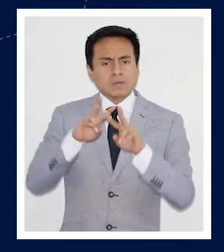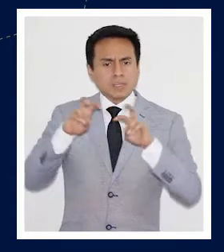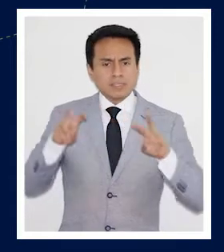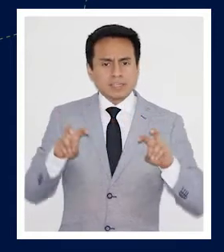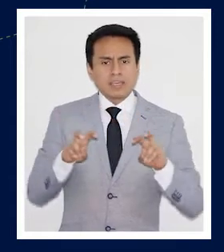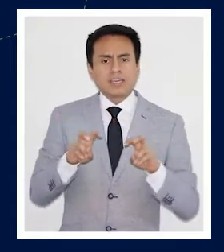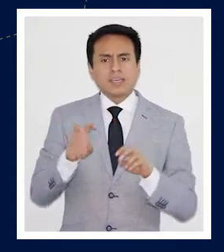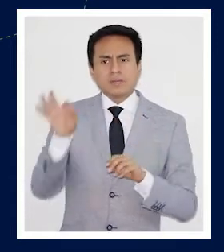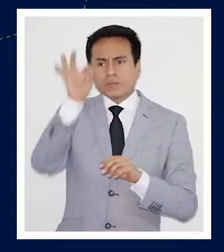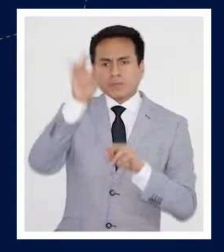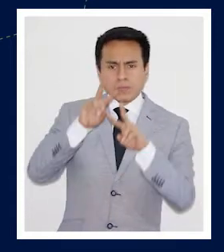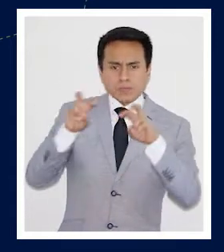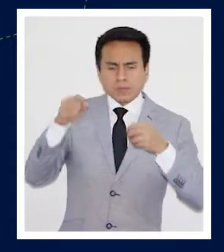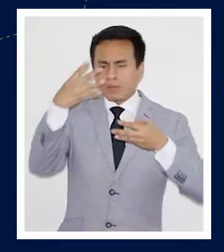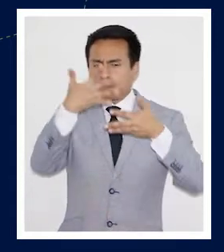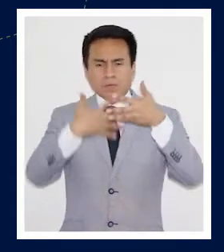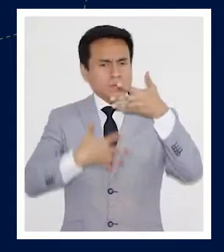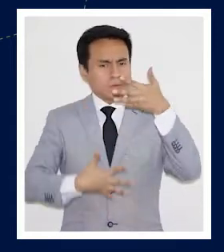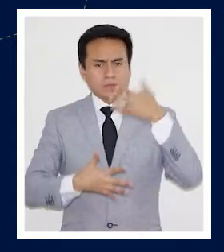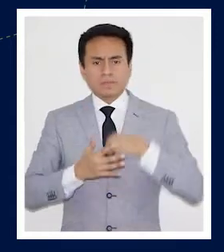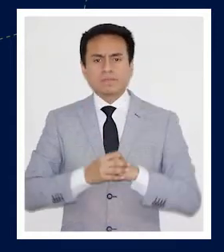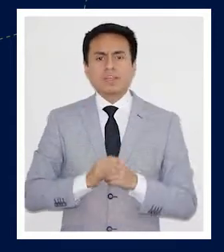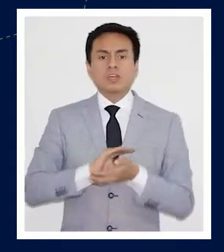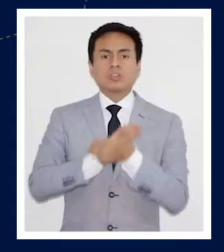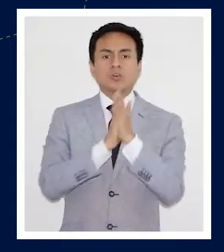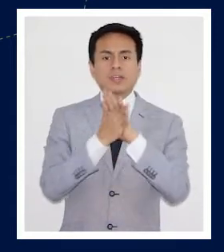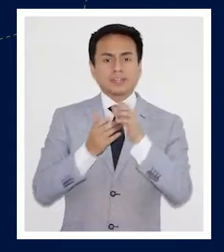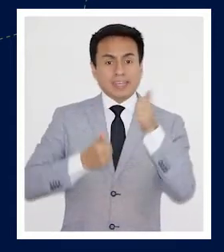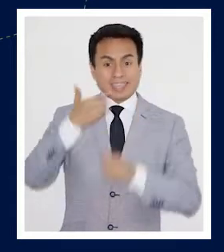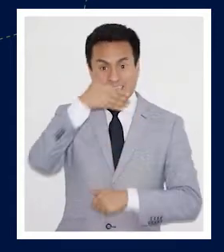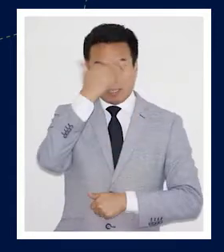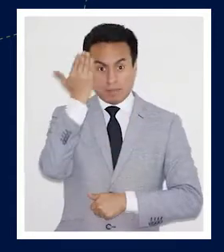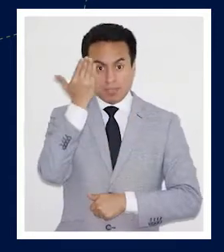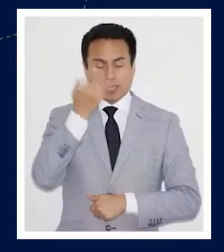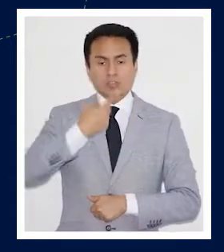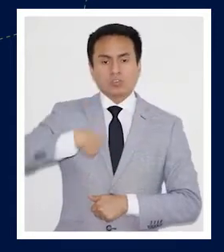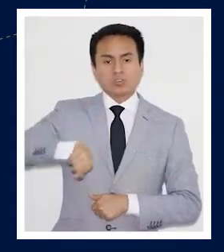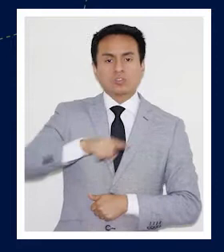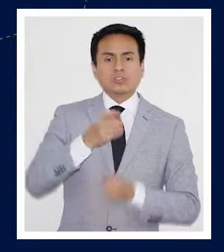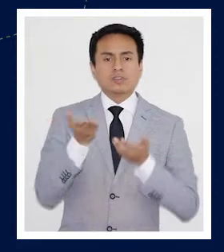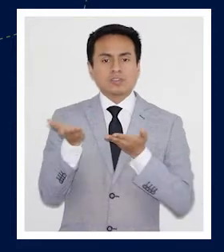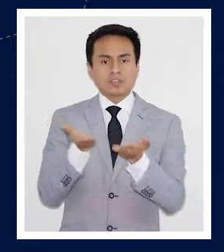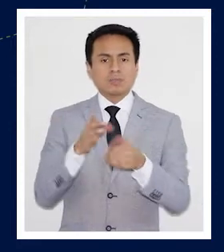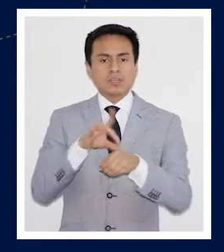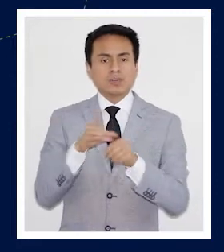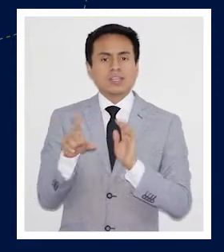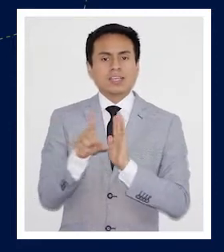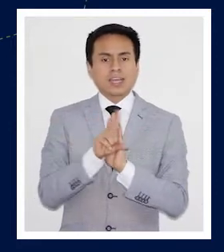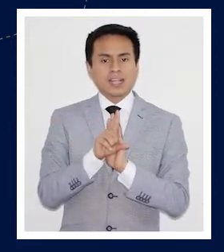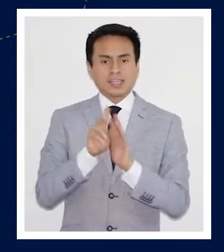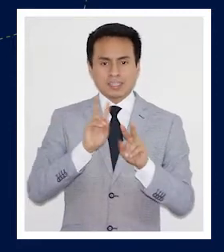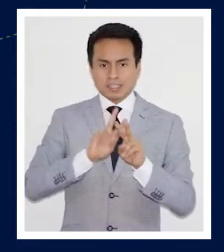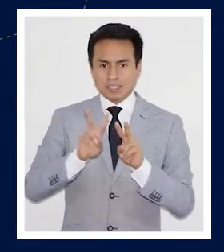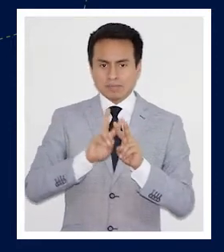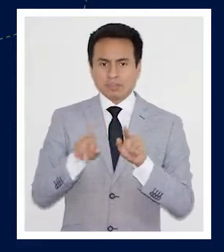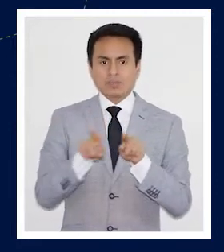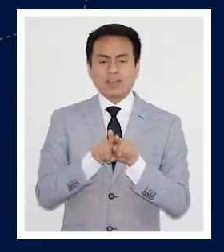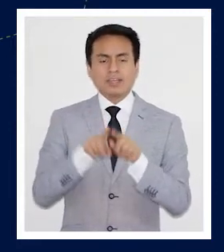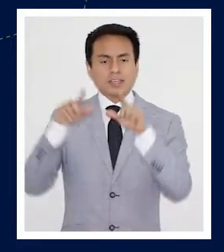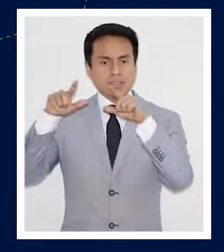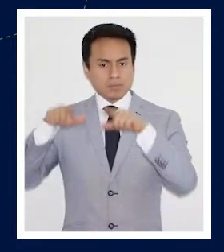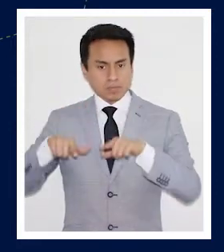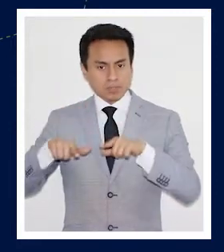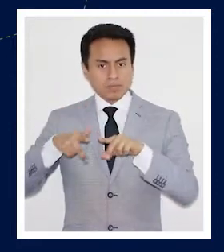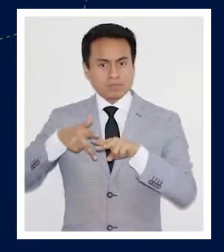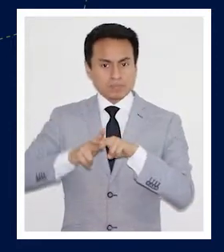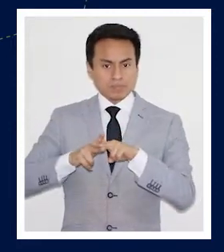toxicología forense, entomología, entre otras. Todas estas disciplinas, nosotros como Servicio Médico Legal, las desarrollamos a